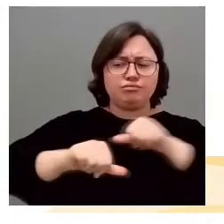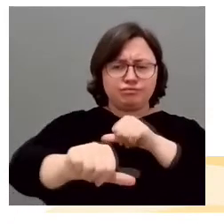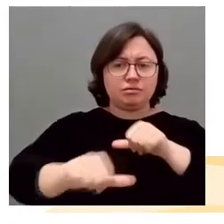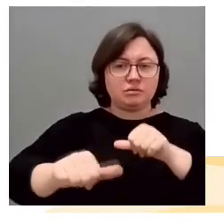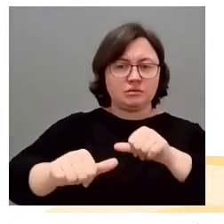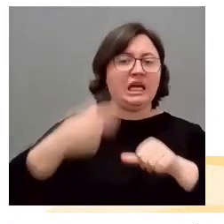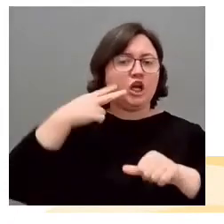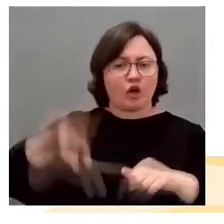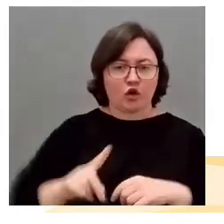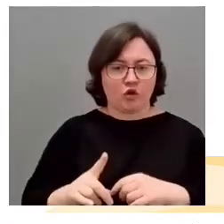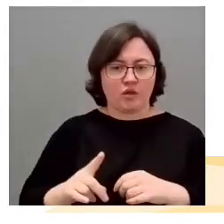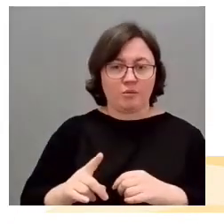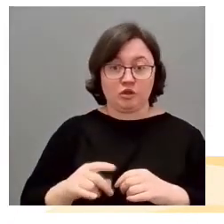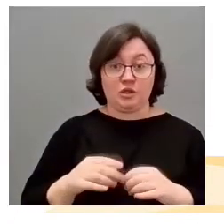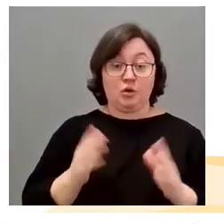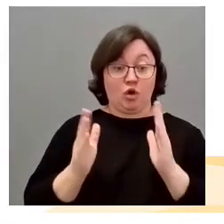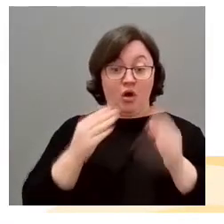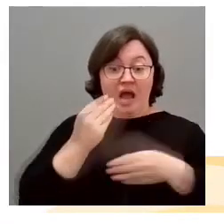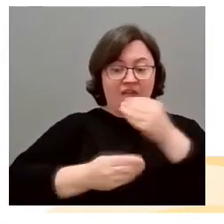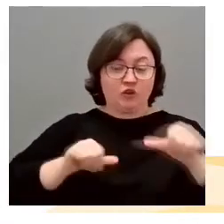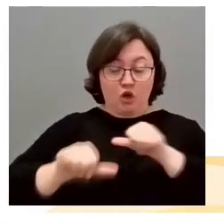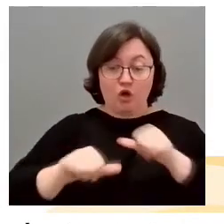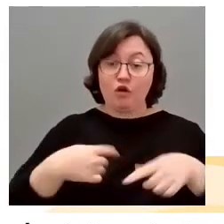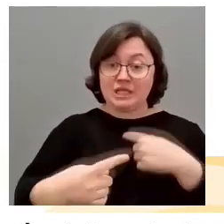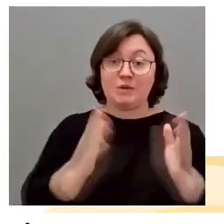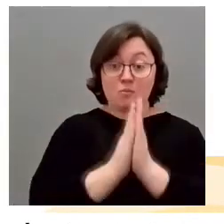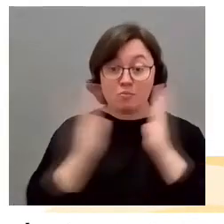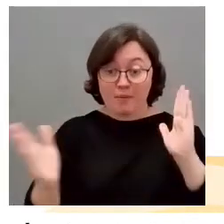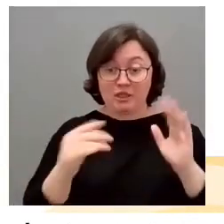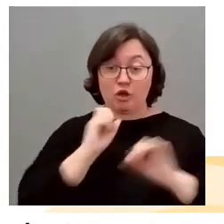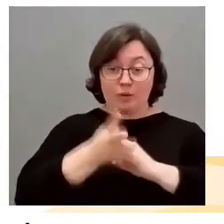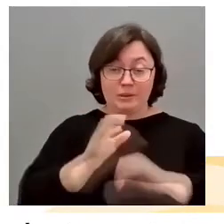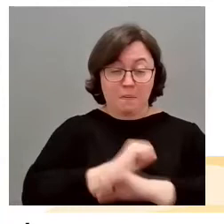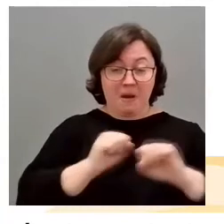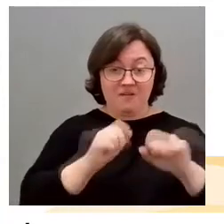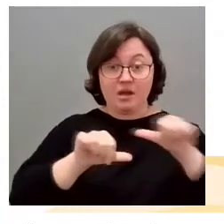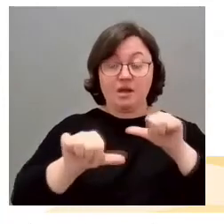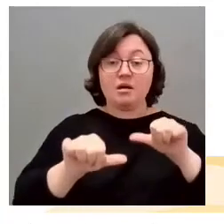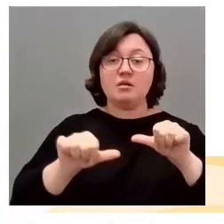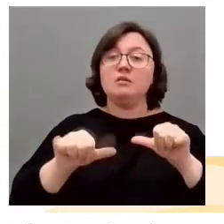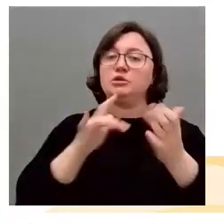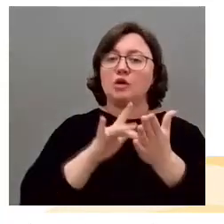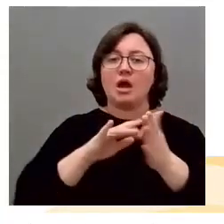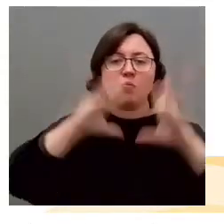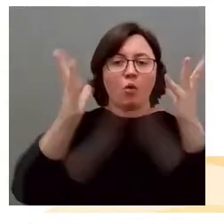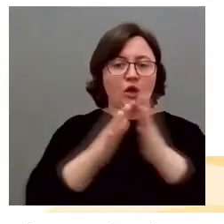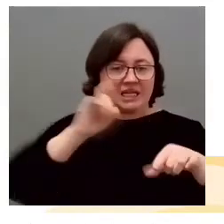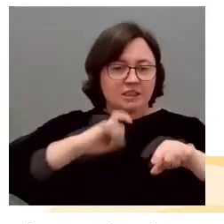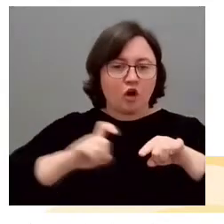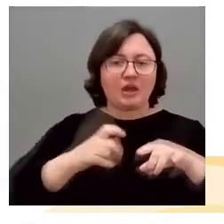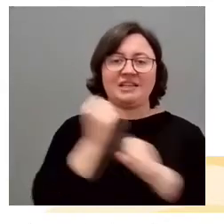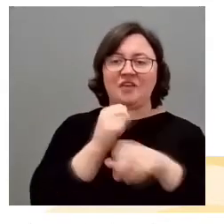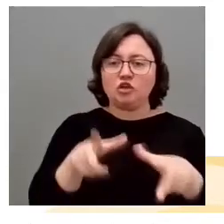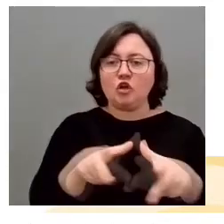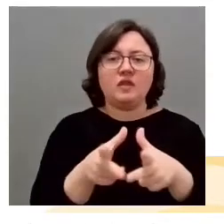habéis desarrollado y lo desarrolláis durante la pandemia y ahora en estos días, ¿no? Profesionales del mundo de la psicología, del mundo del trabajo